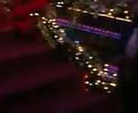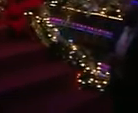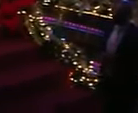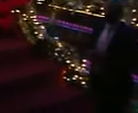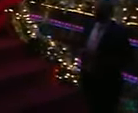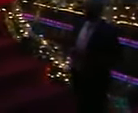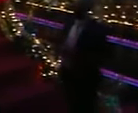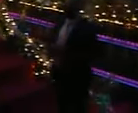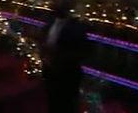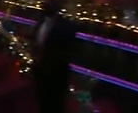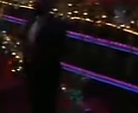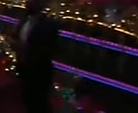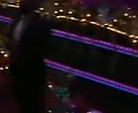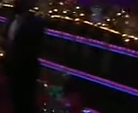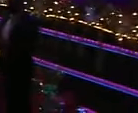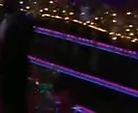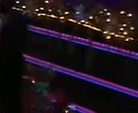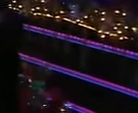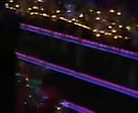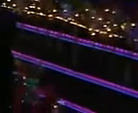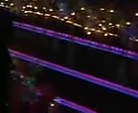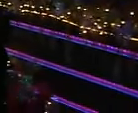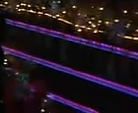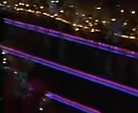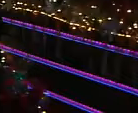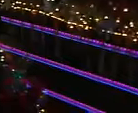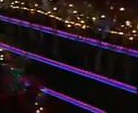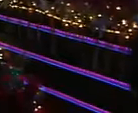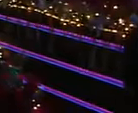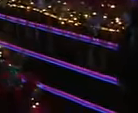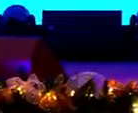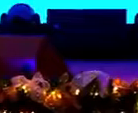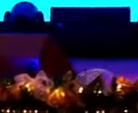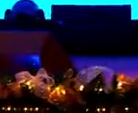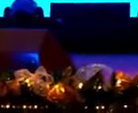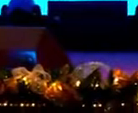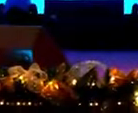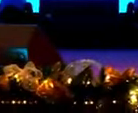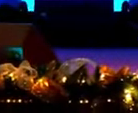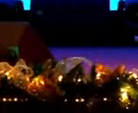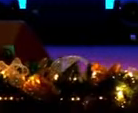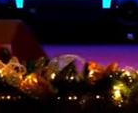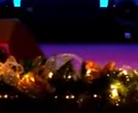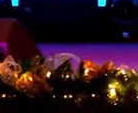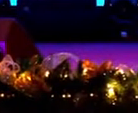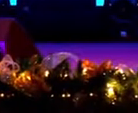redimidos, de los que alababan al Señor.